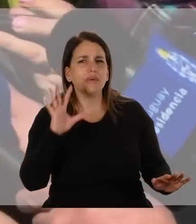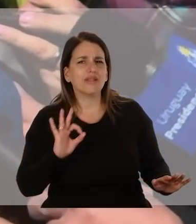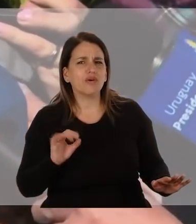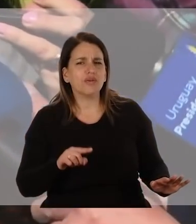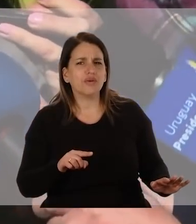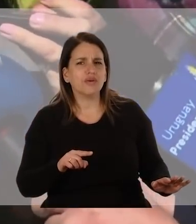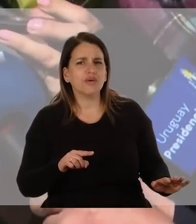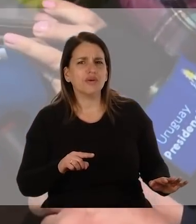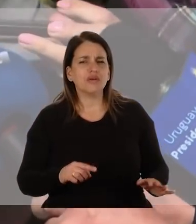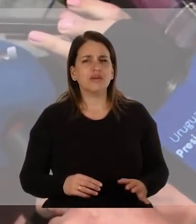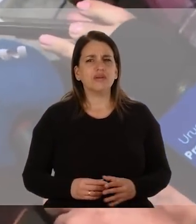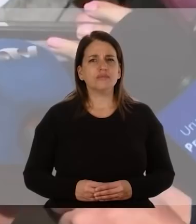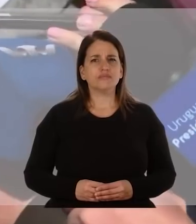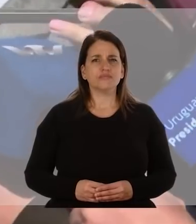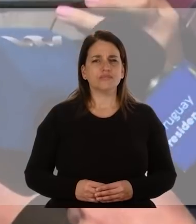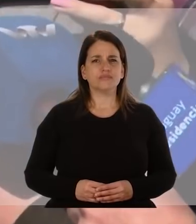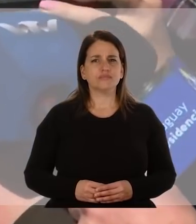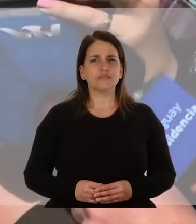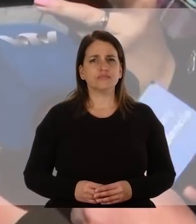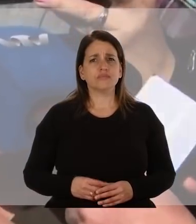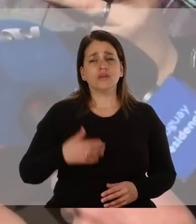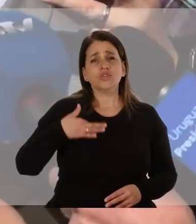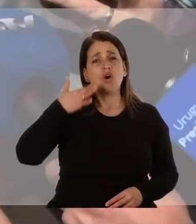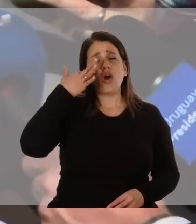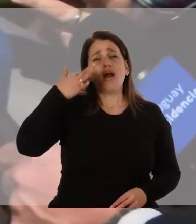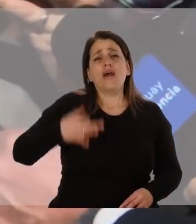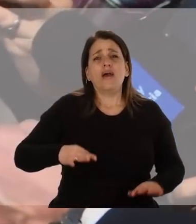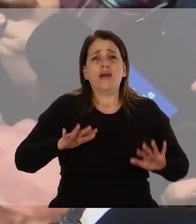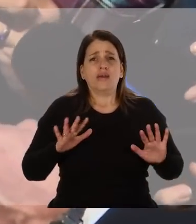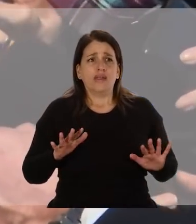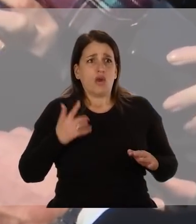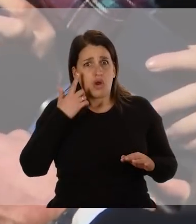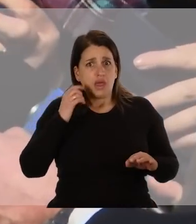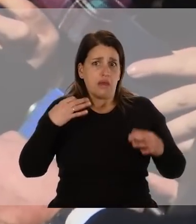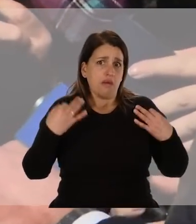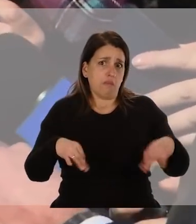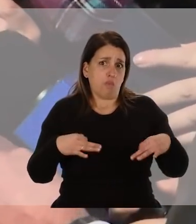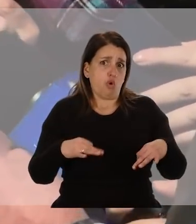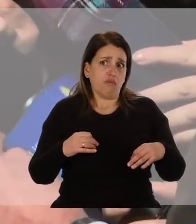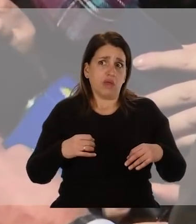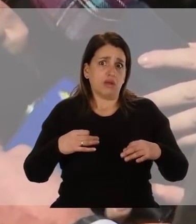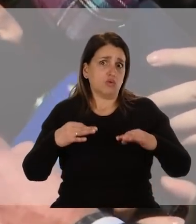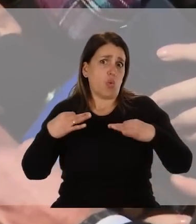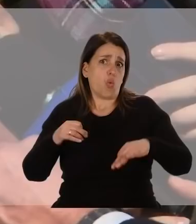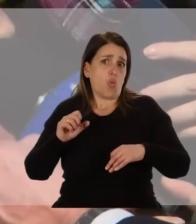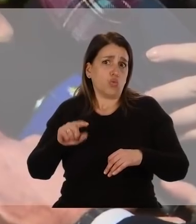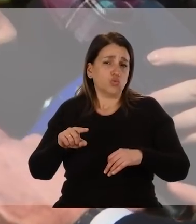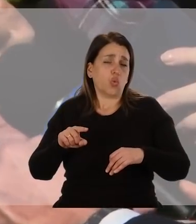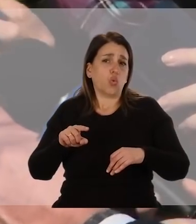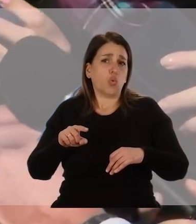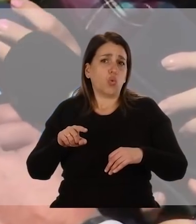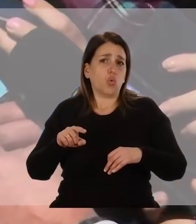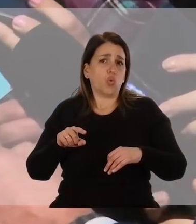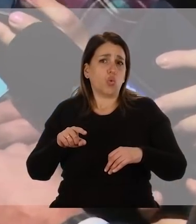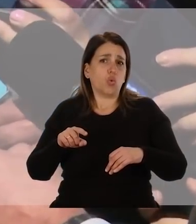lo que son, ¿perdón?, algunos juzgados, presidente del interior. Yo creo que hubo una reacción muy, muy genuina y muy oportuna por parte